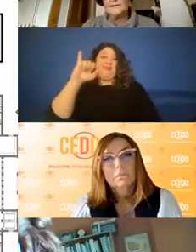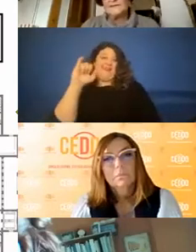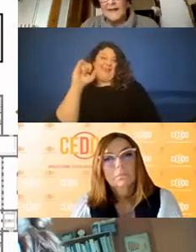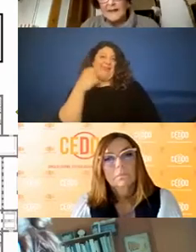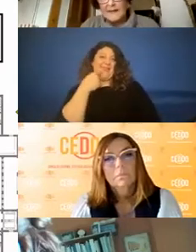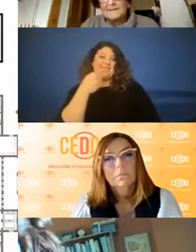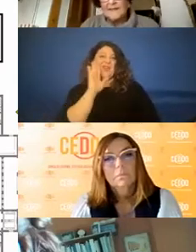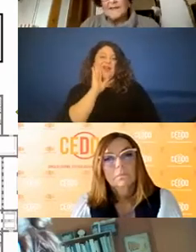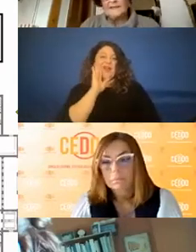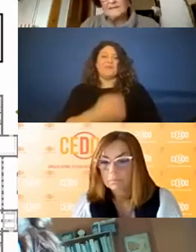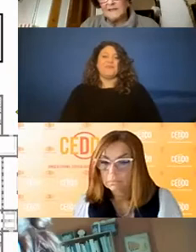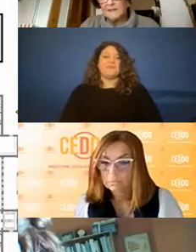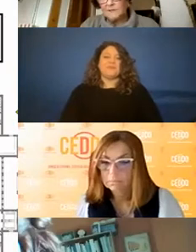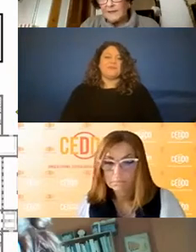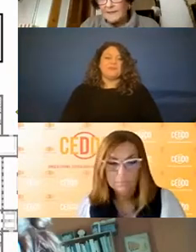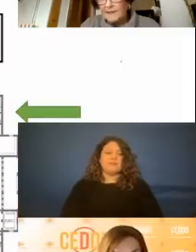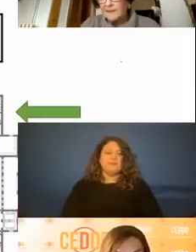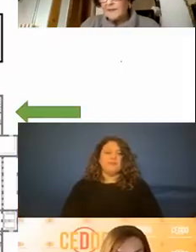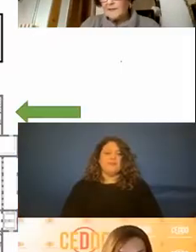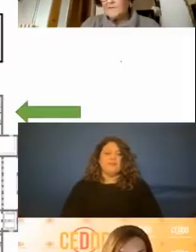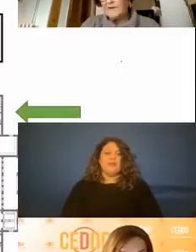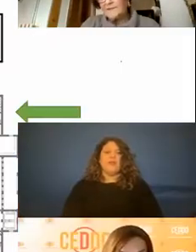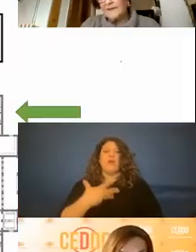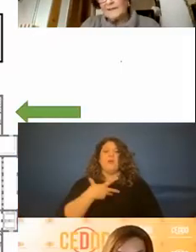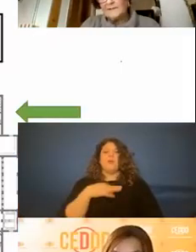abrir y cerrarlas, enseñando a elegir,